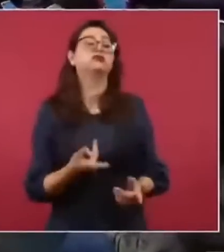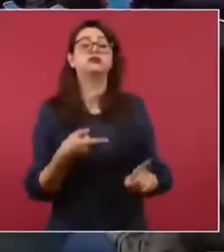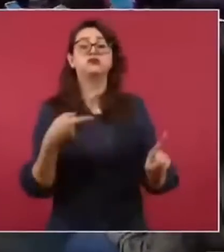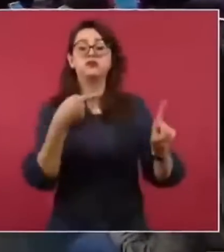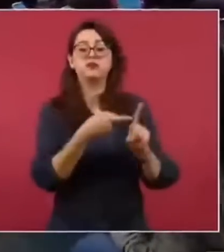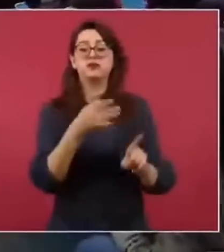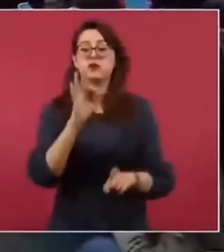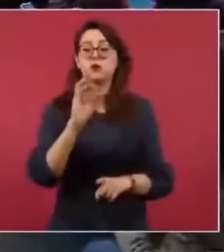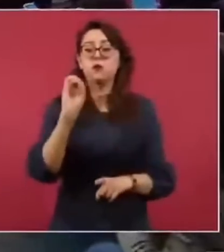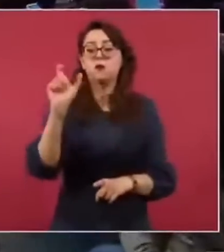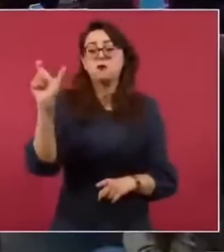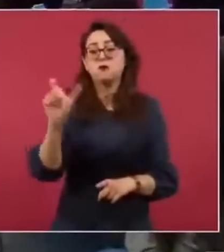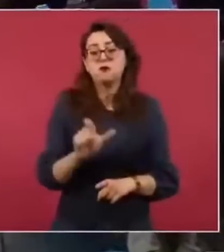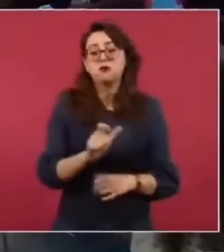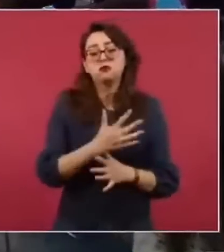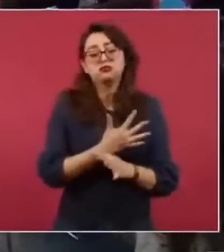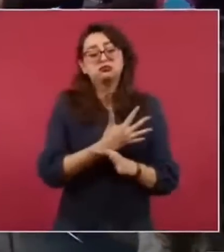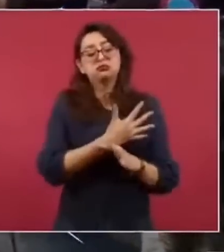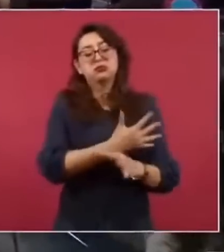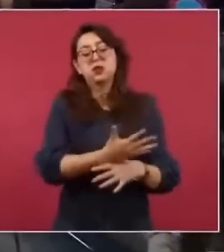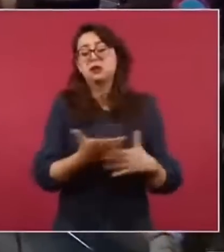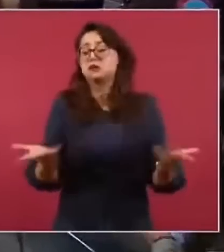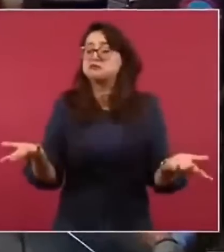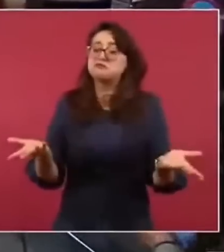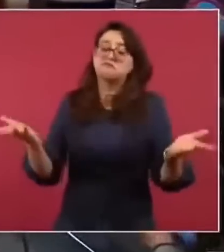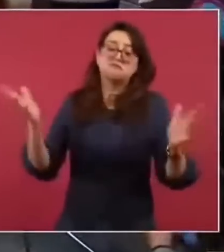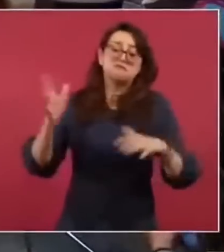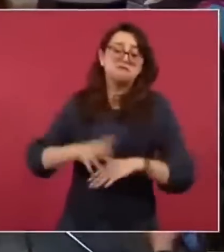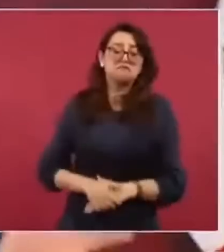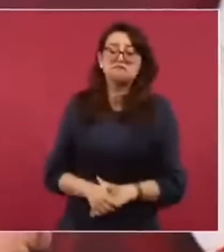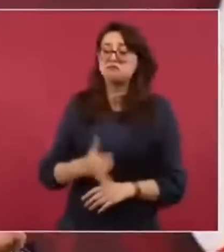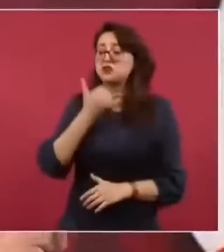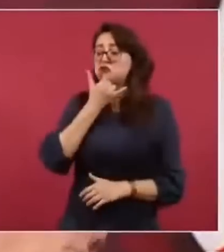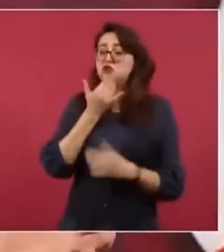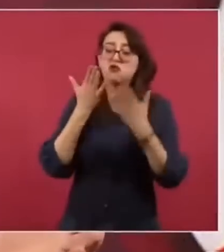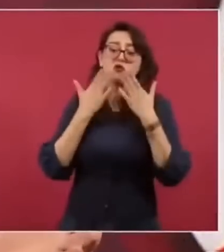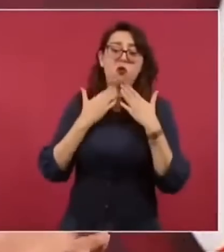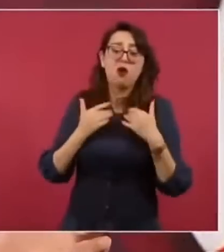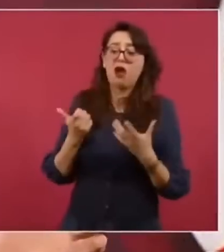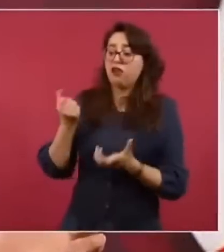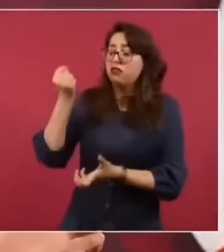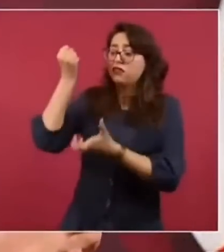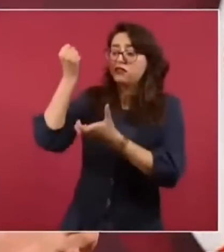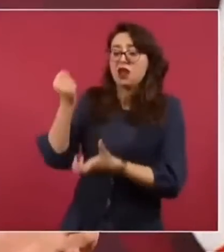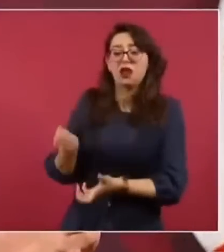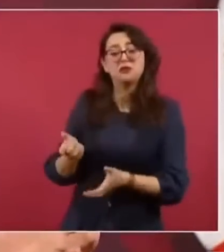presidente Fox, que de manera sincera dice, ¿cómo le voy a hacer?